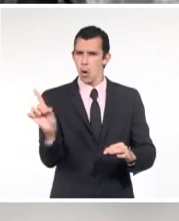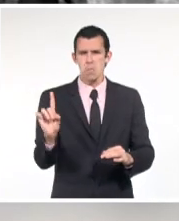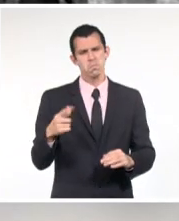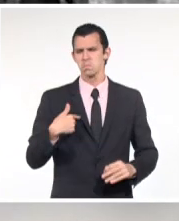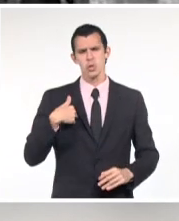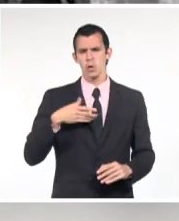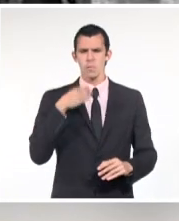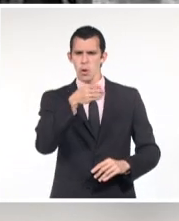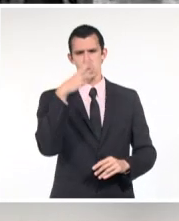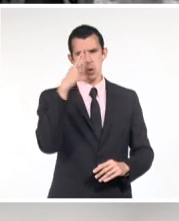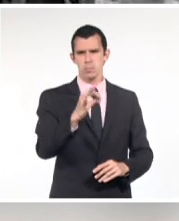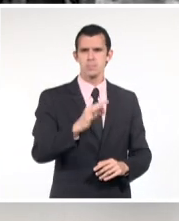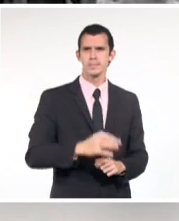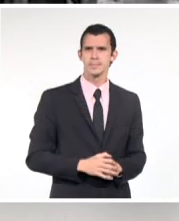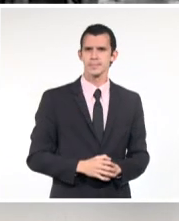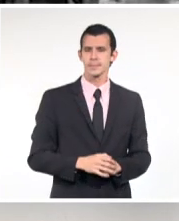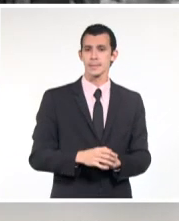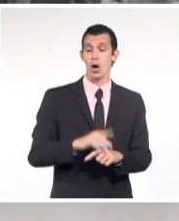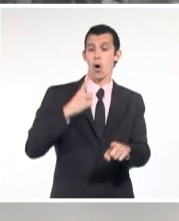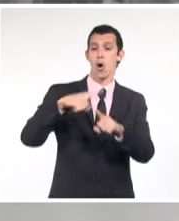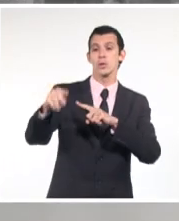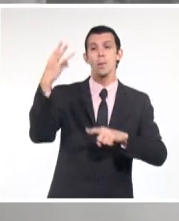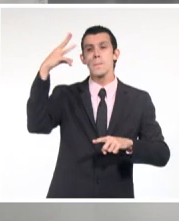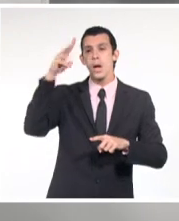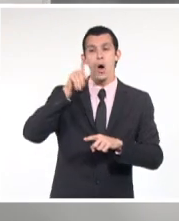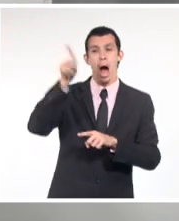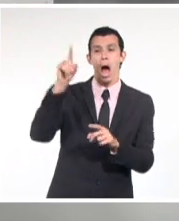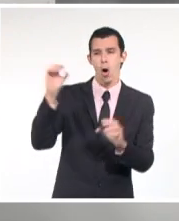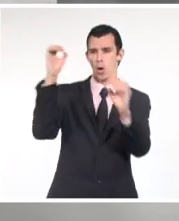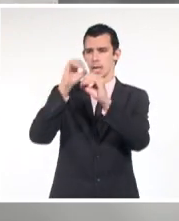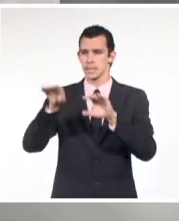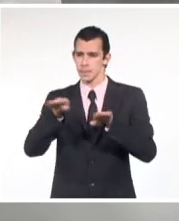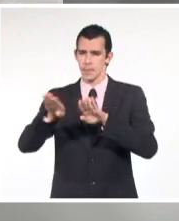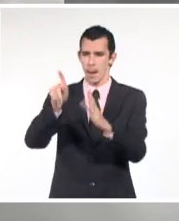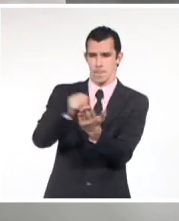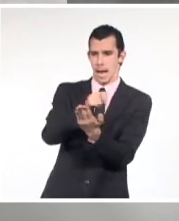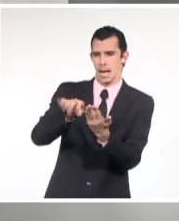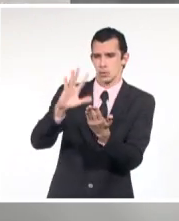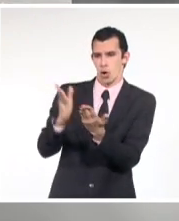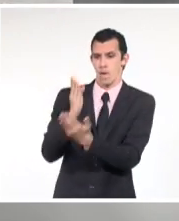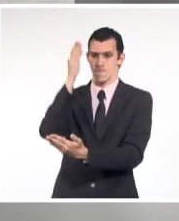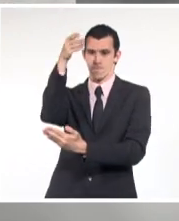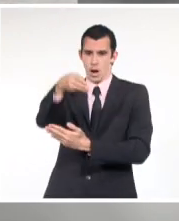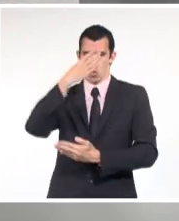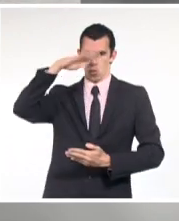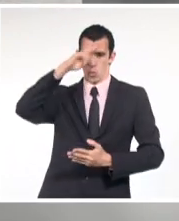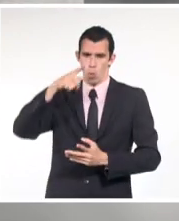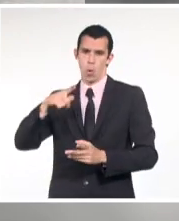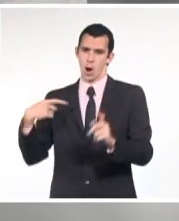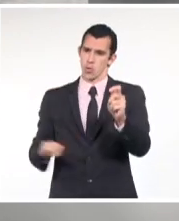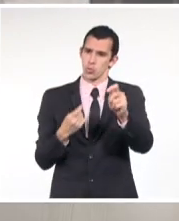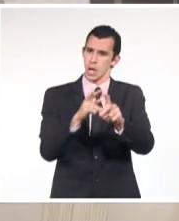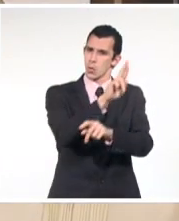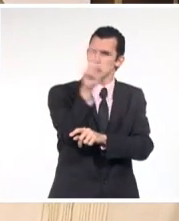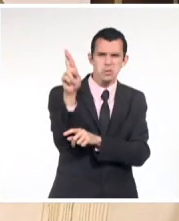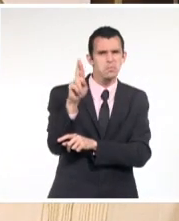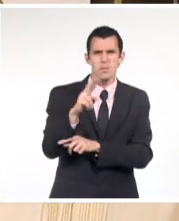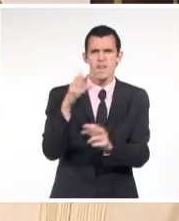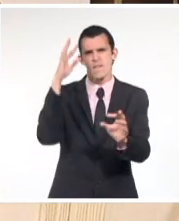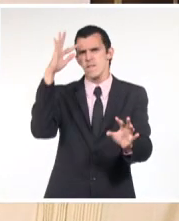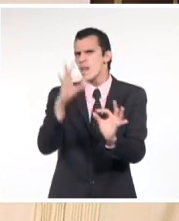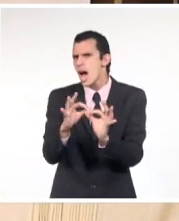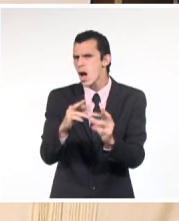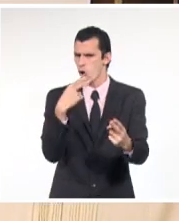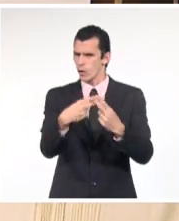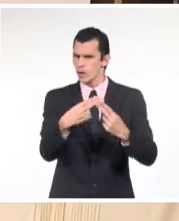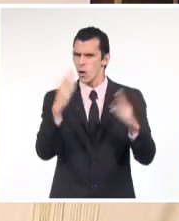organizamos la lucha en México, no lo hubiera hecho. Si no hubiera tenido fe que íbamos a triunfar cuando veníamos